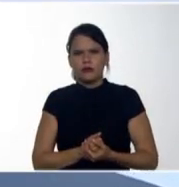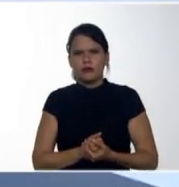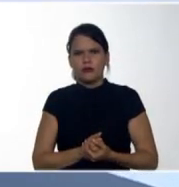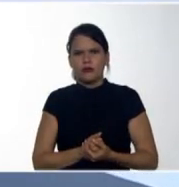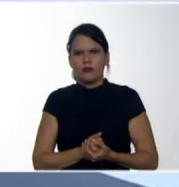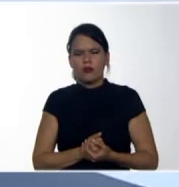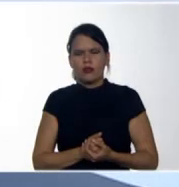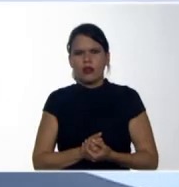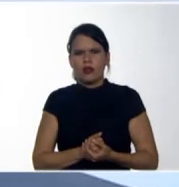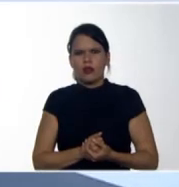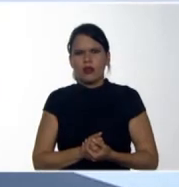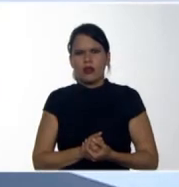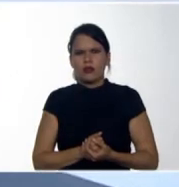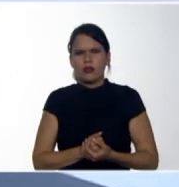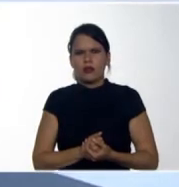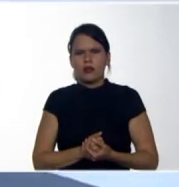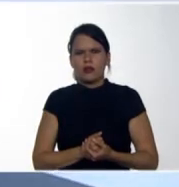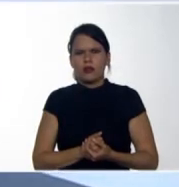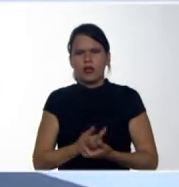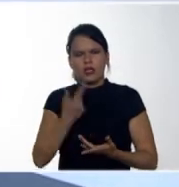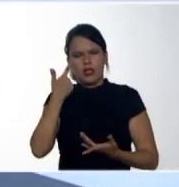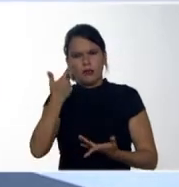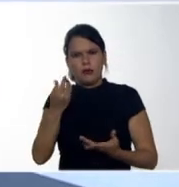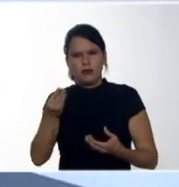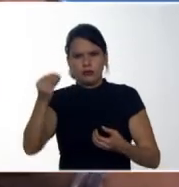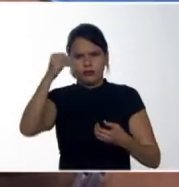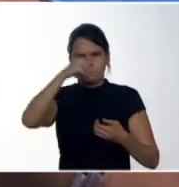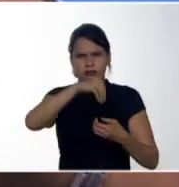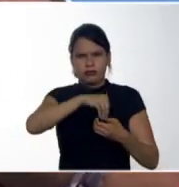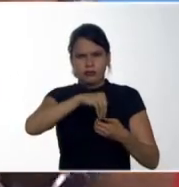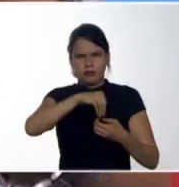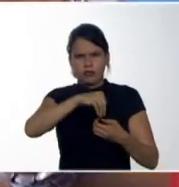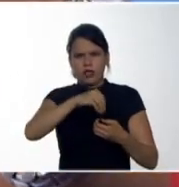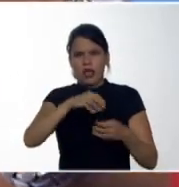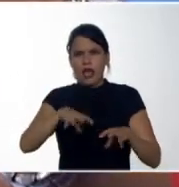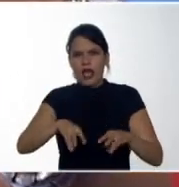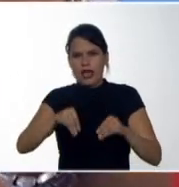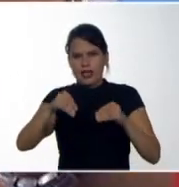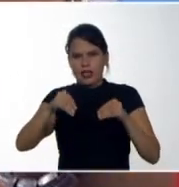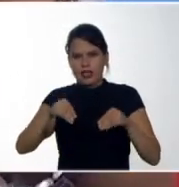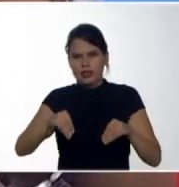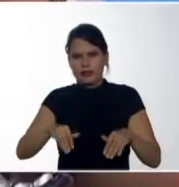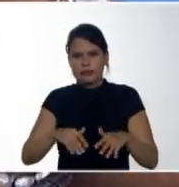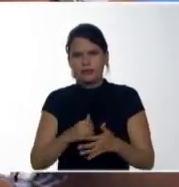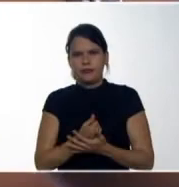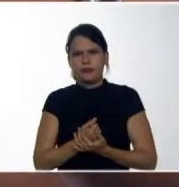al que vamos a agregar arena.